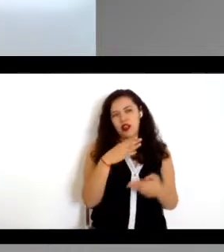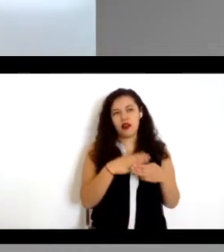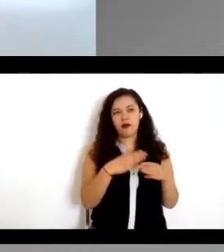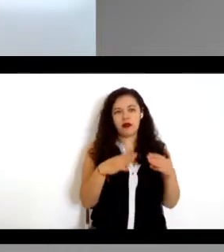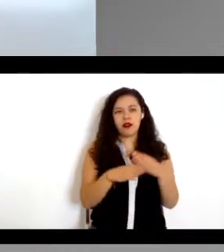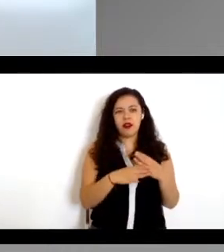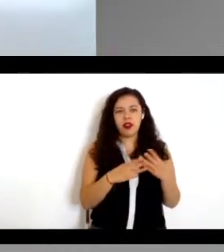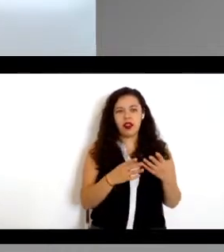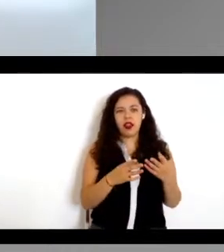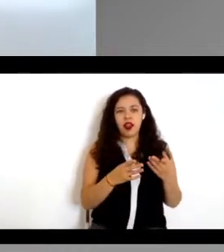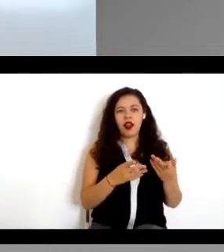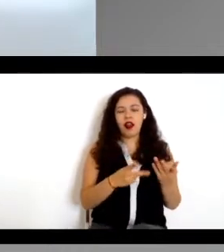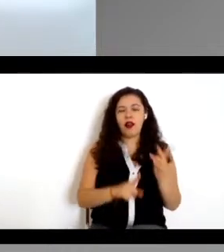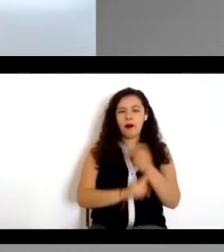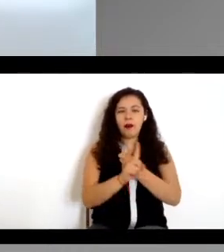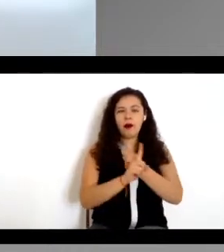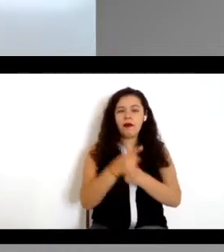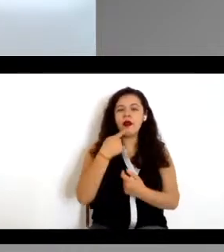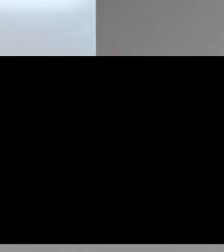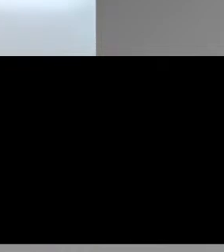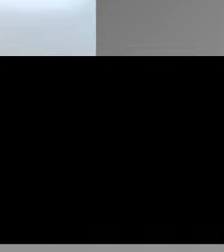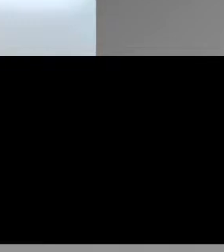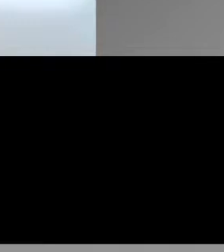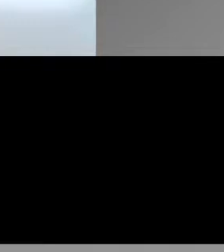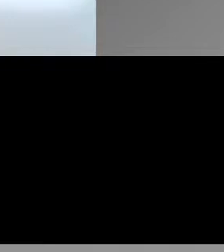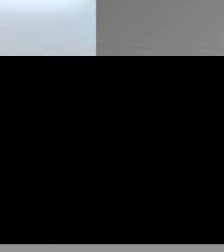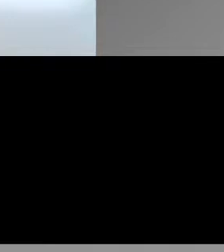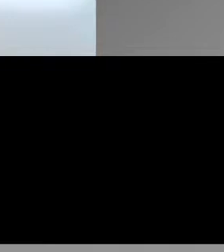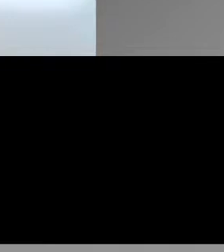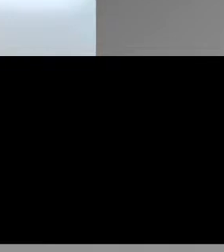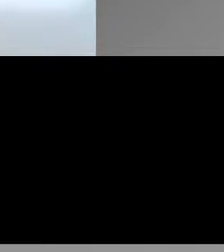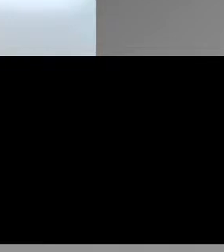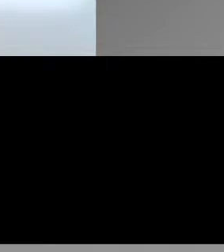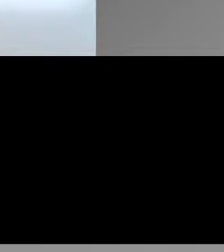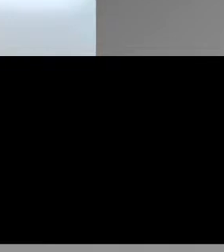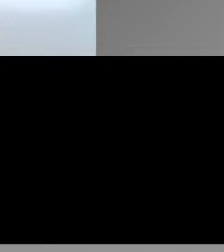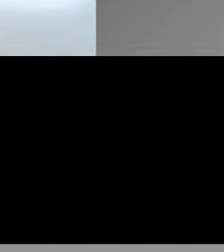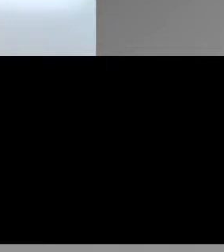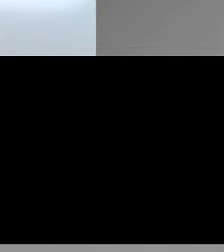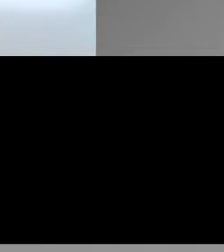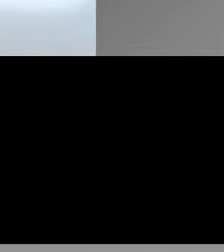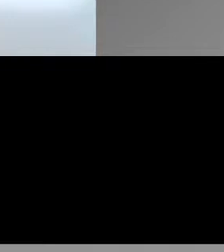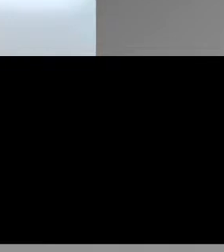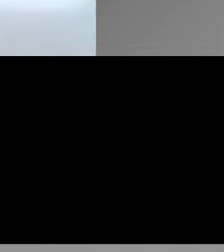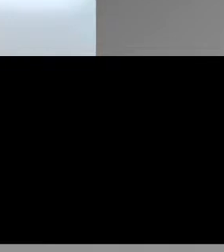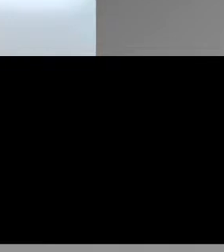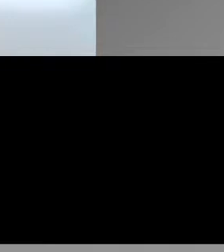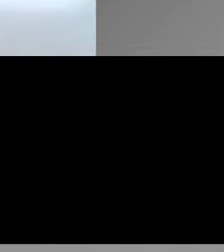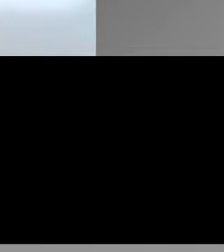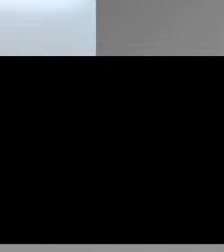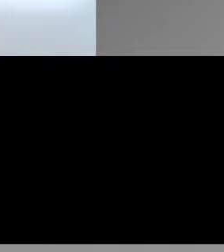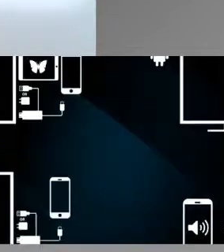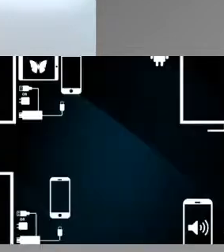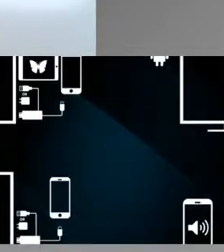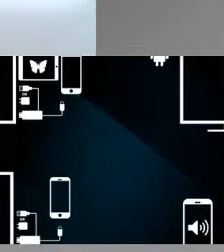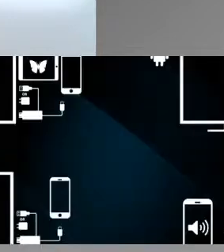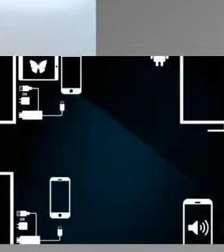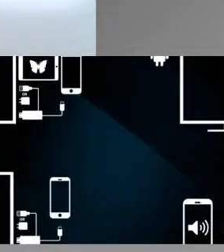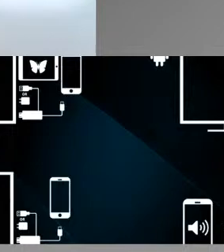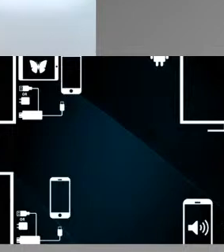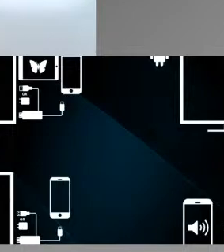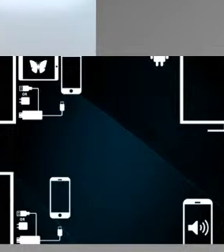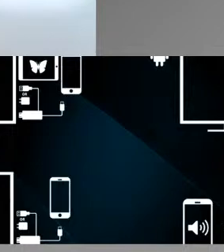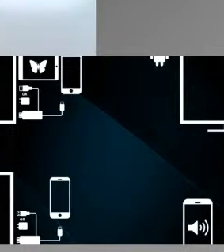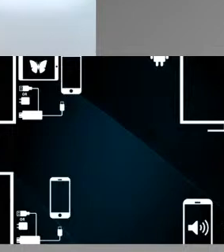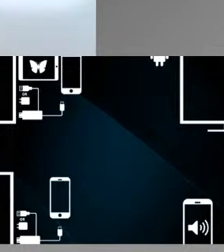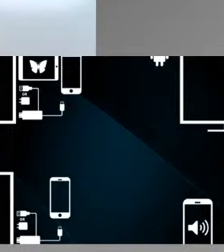expresen problemáticas, demandas o que destaquen las aportaciones culturales propias de estos grupos. A la